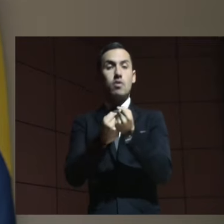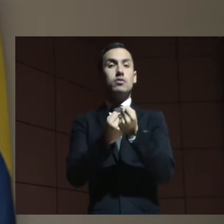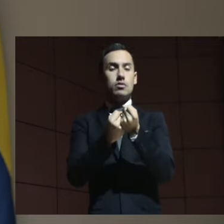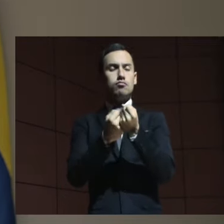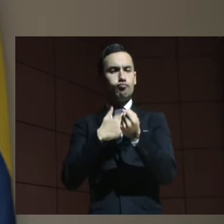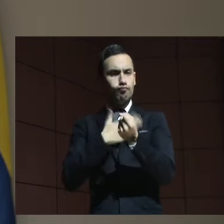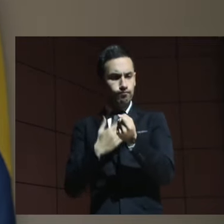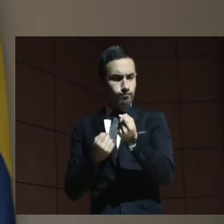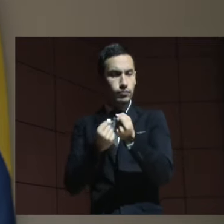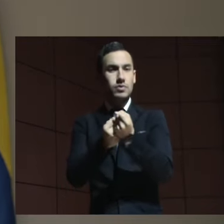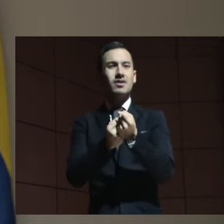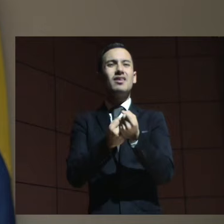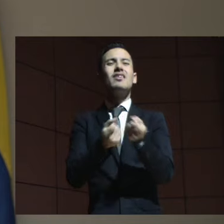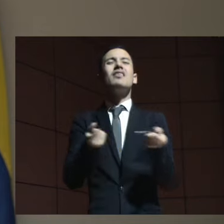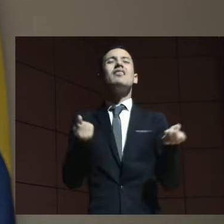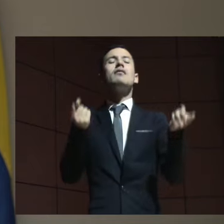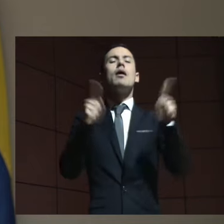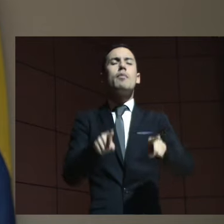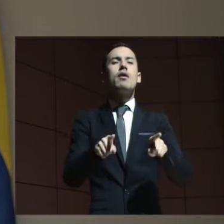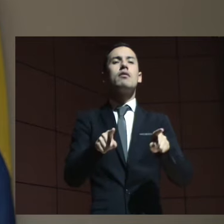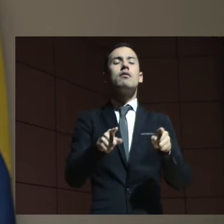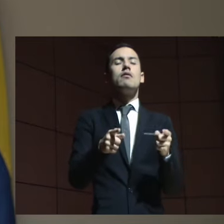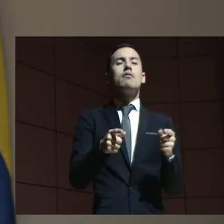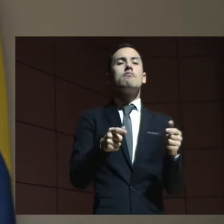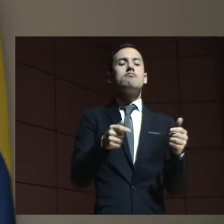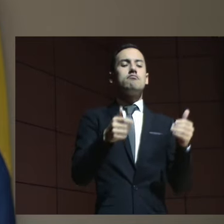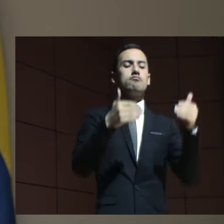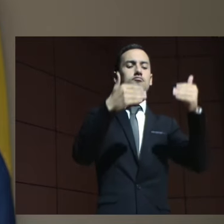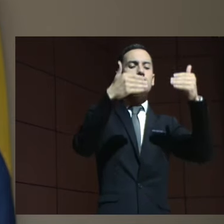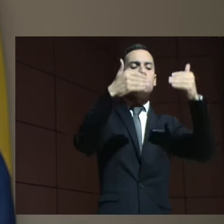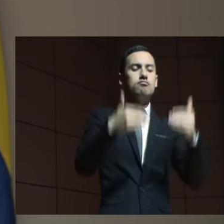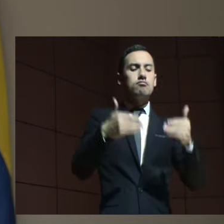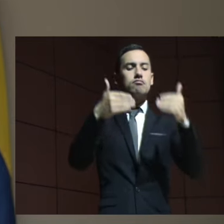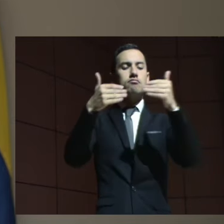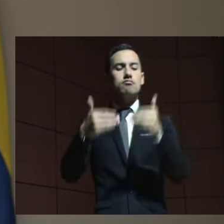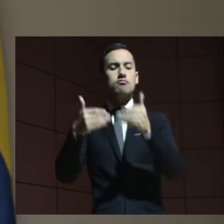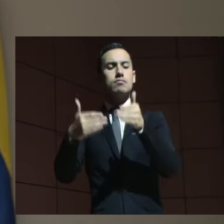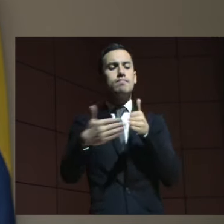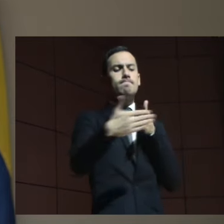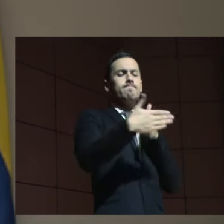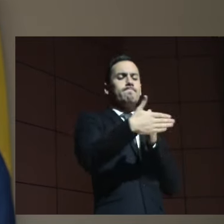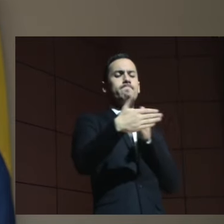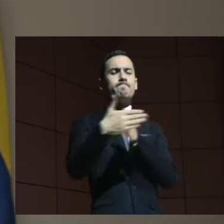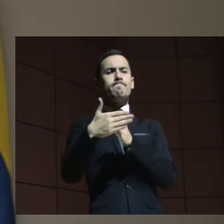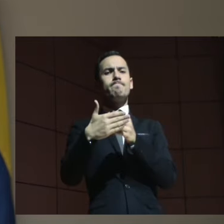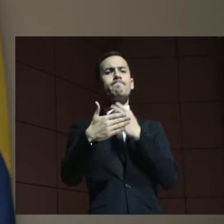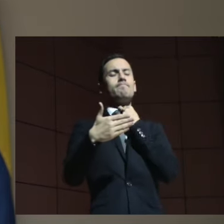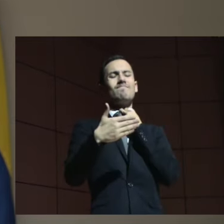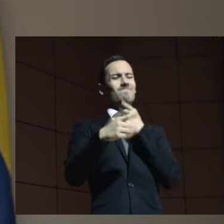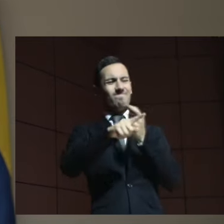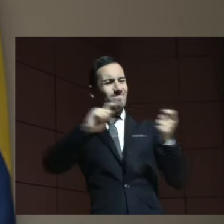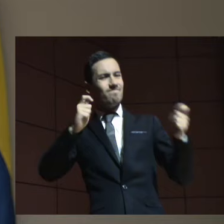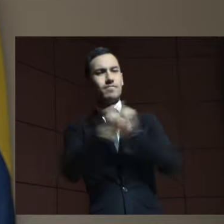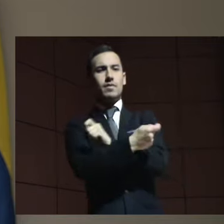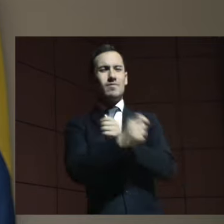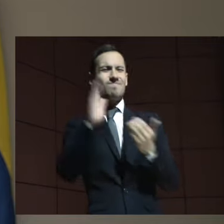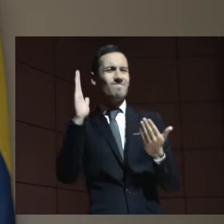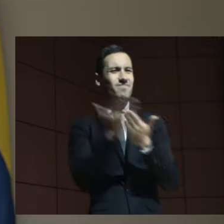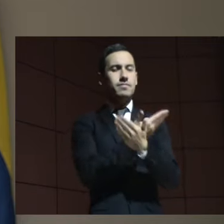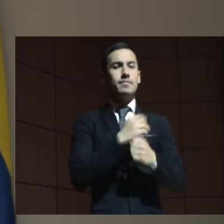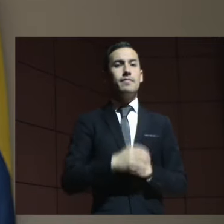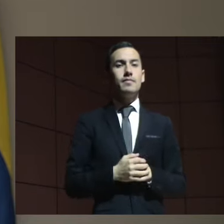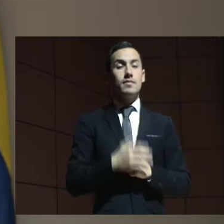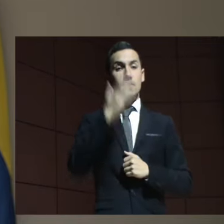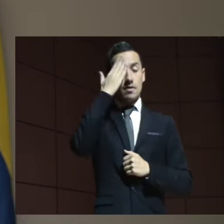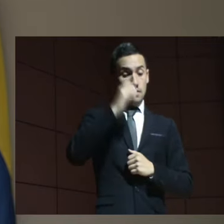de los apoyos y sobre todo a eliminar todas las barreras para permitir que los derechos de